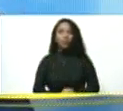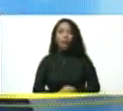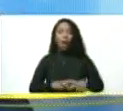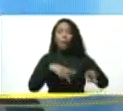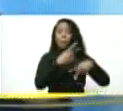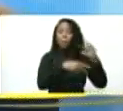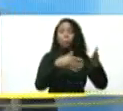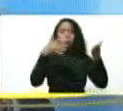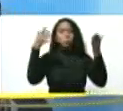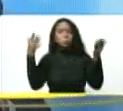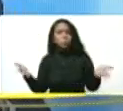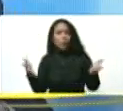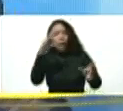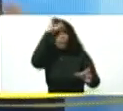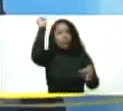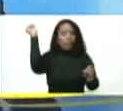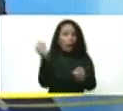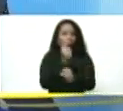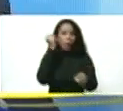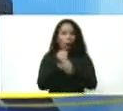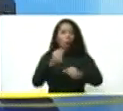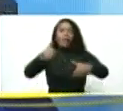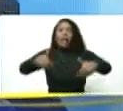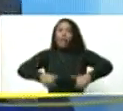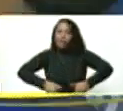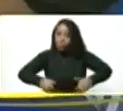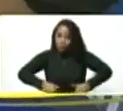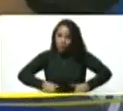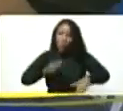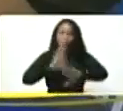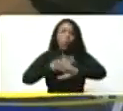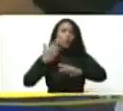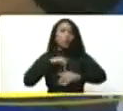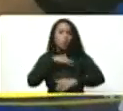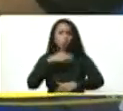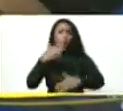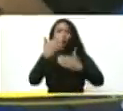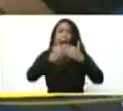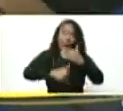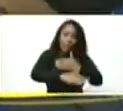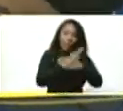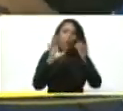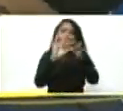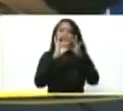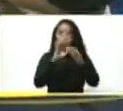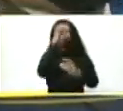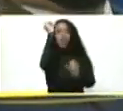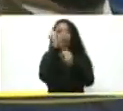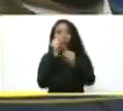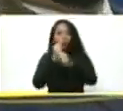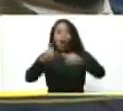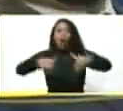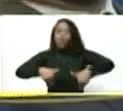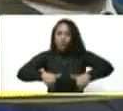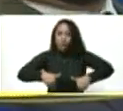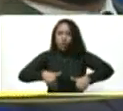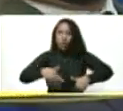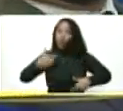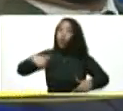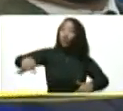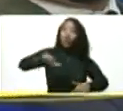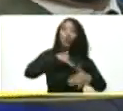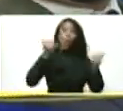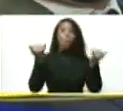de qué? Del trabajo, del esfuerzo, porque hemos salido adelante con unión, con trabajo, con esfuerzo, entre nosotros